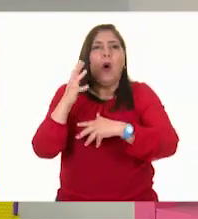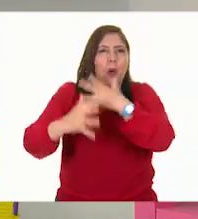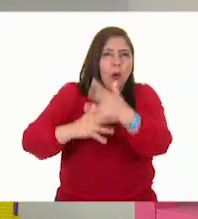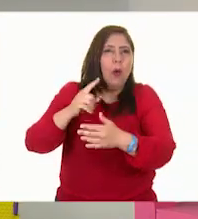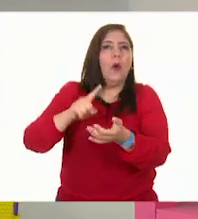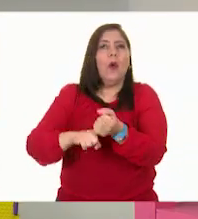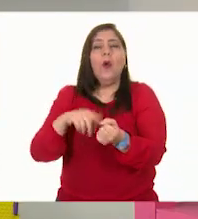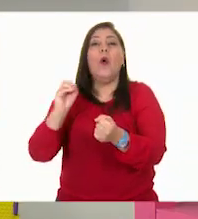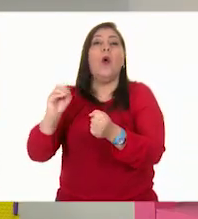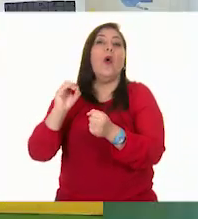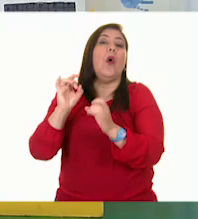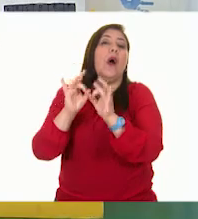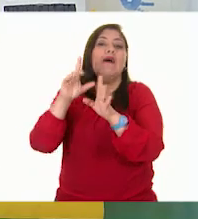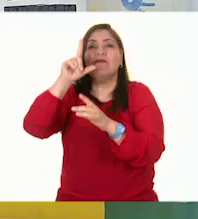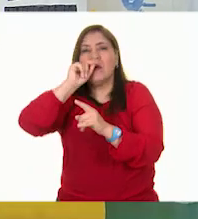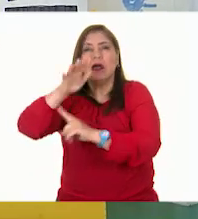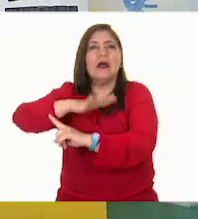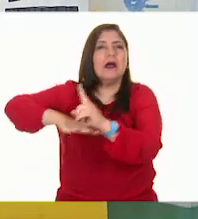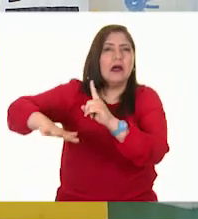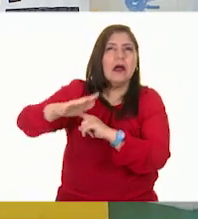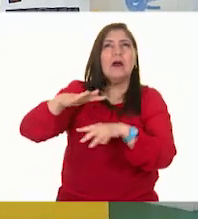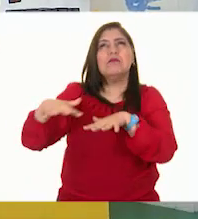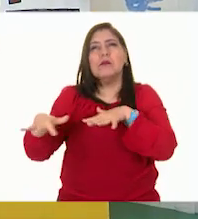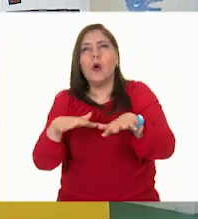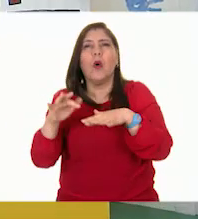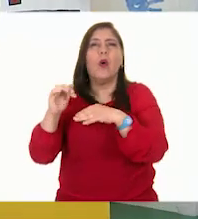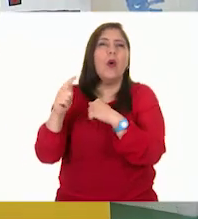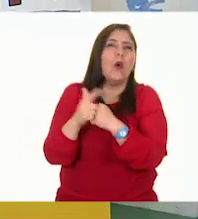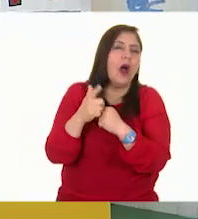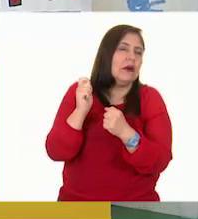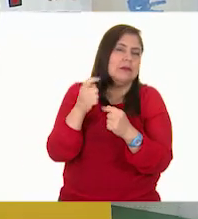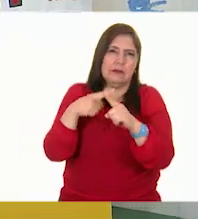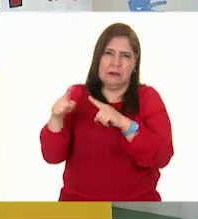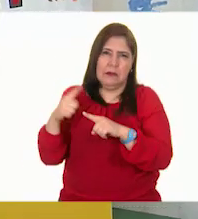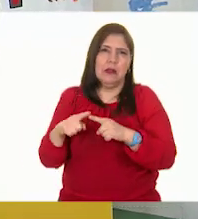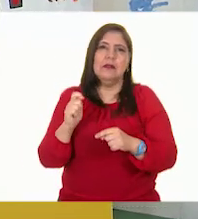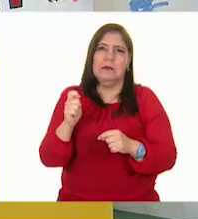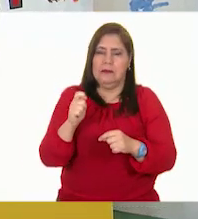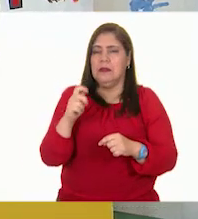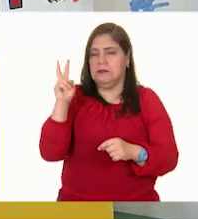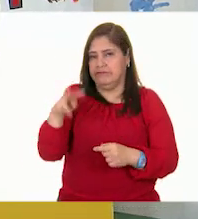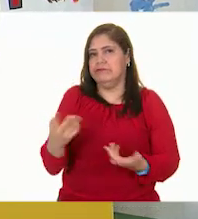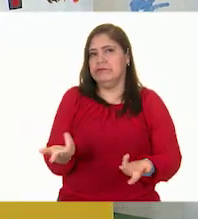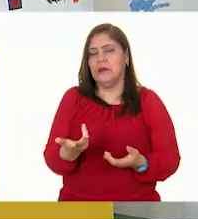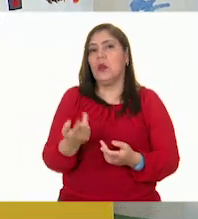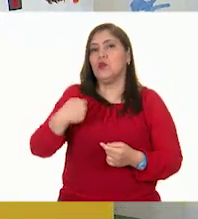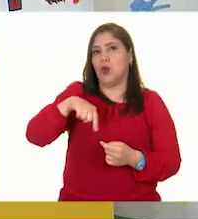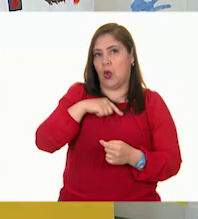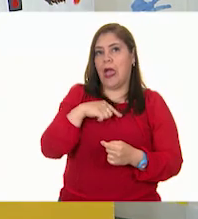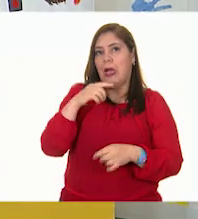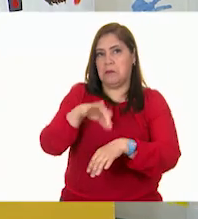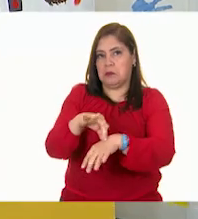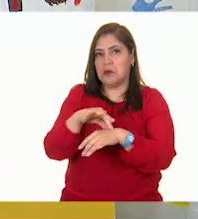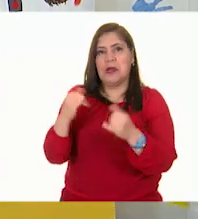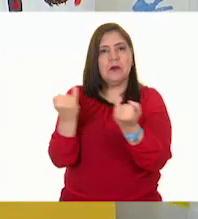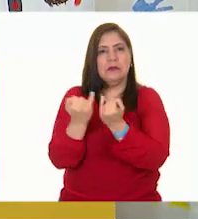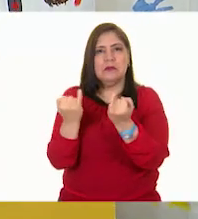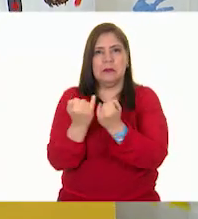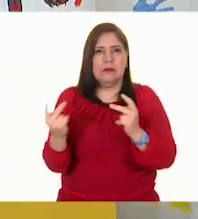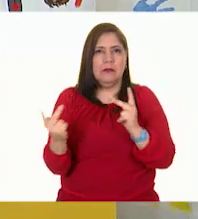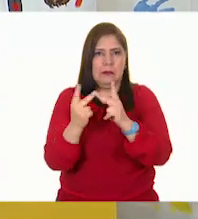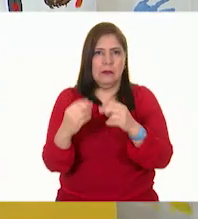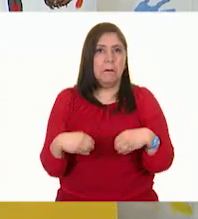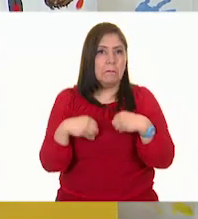desastres naturales, ¿verdad? Nosotros hemos vivido, ¿verdad?, esas circunstancias.